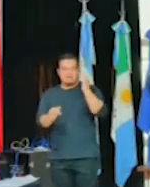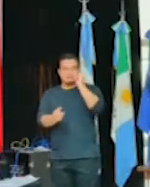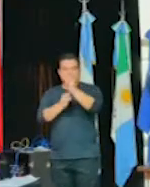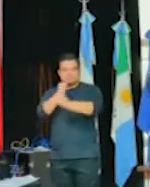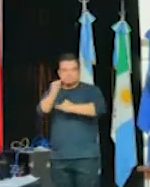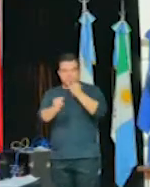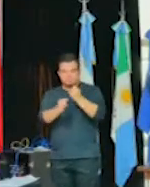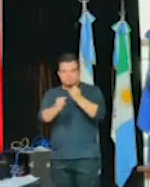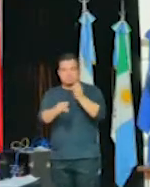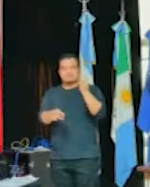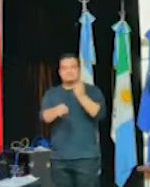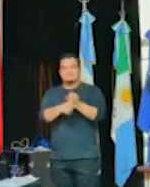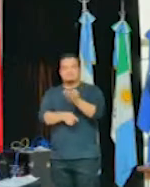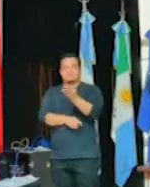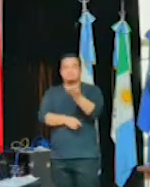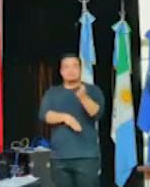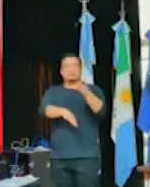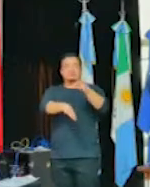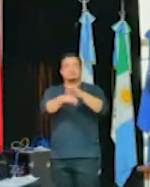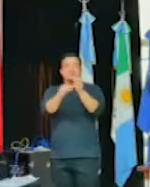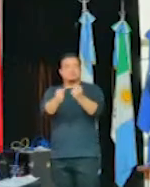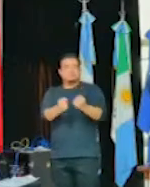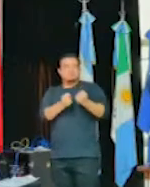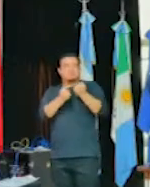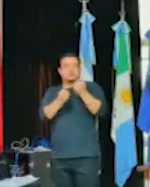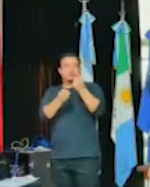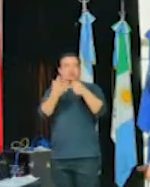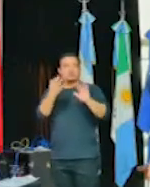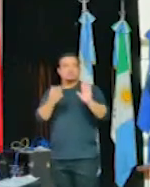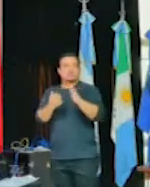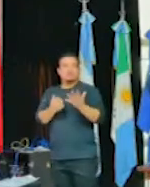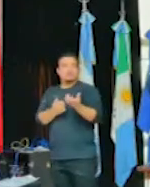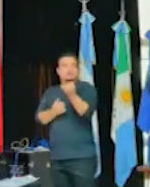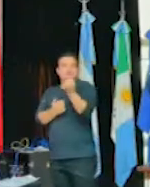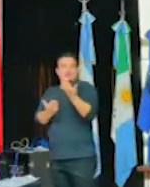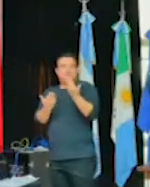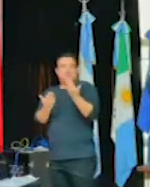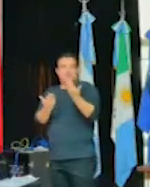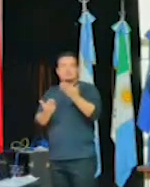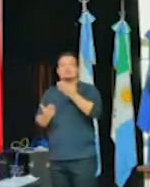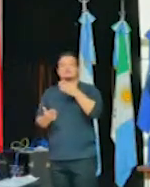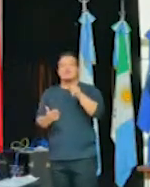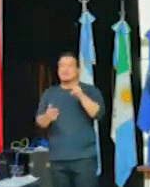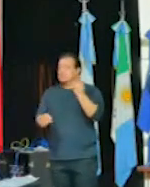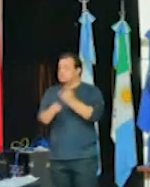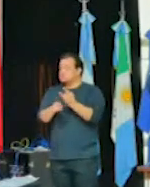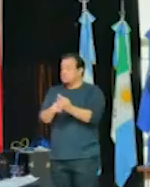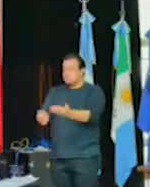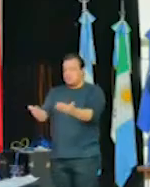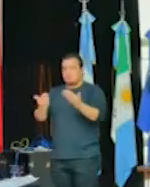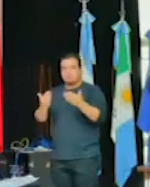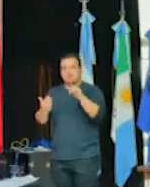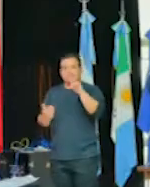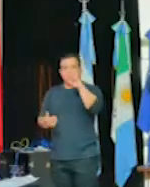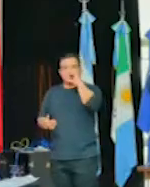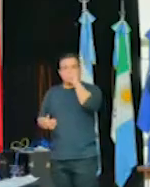como sobresaliente, heroico, capaz de todo, con una narrativa militar de vos podés, vos tenés aguante, vos no